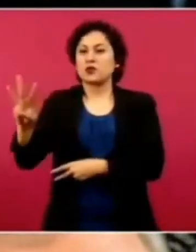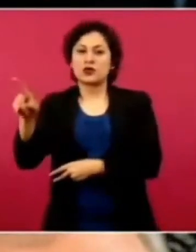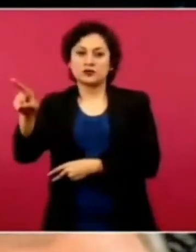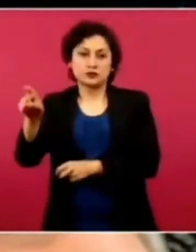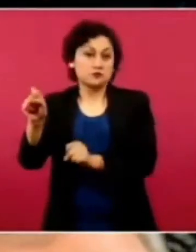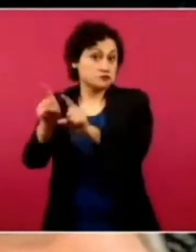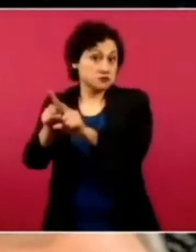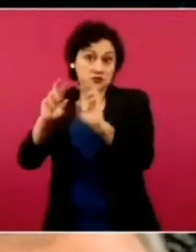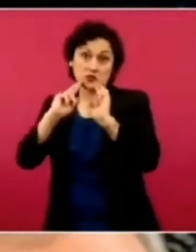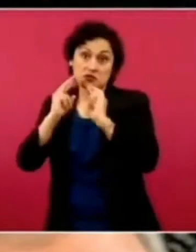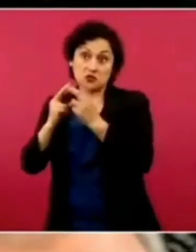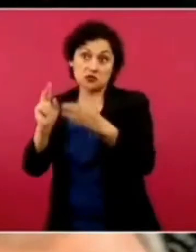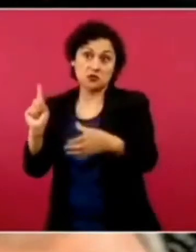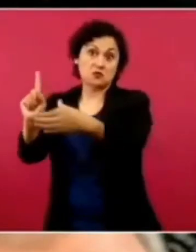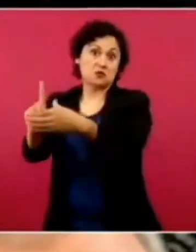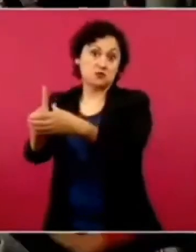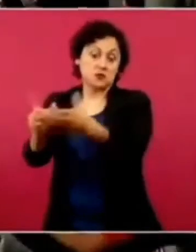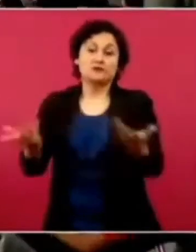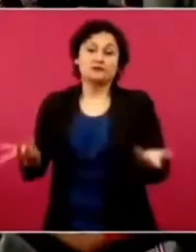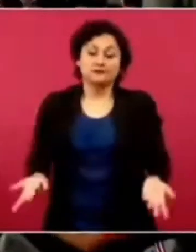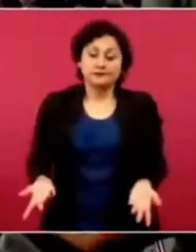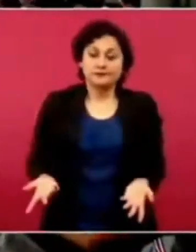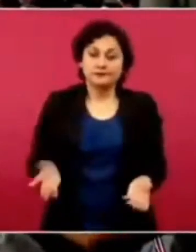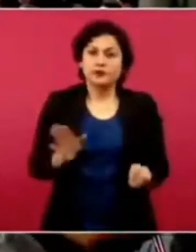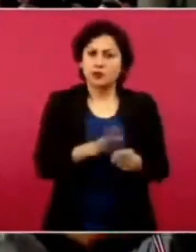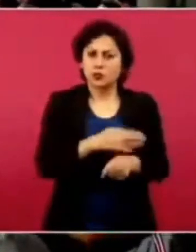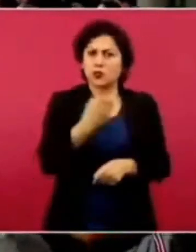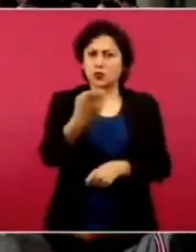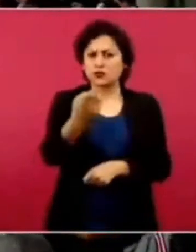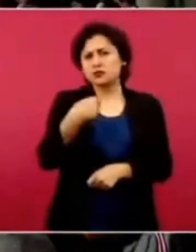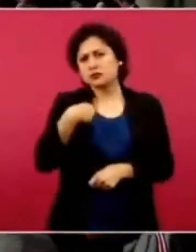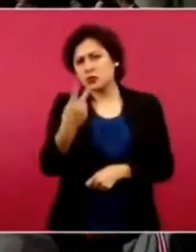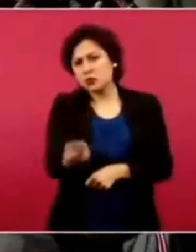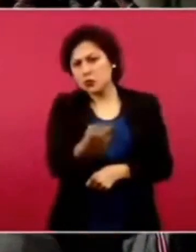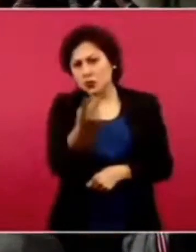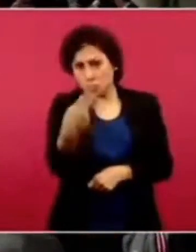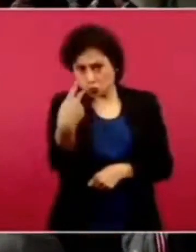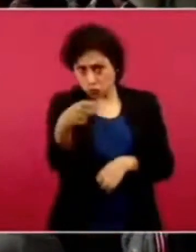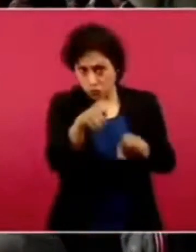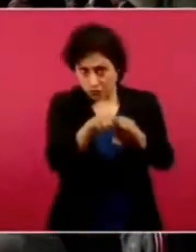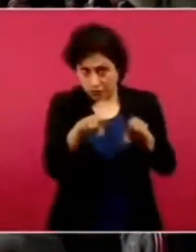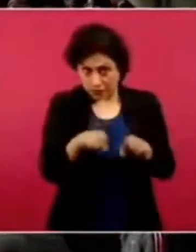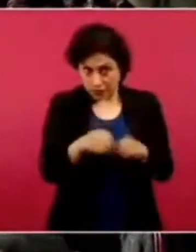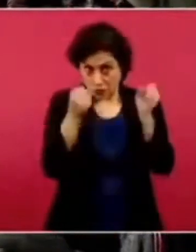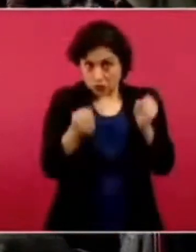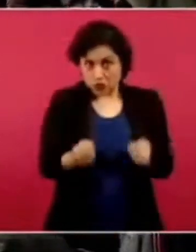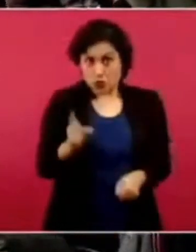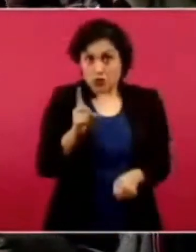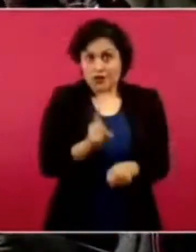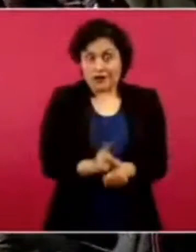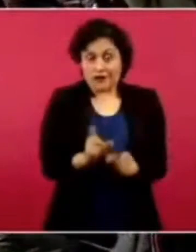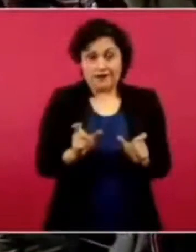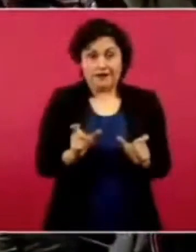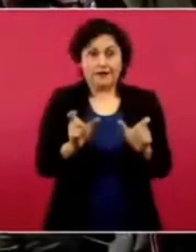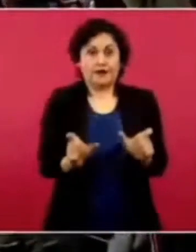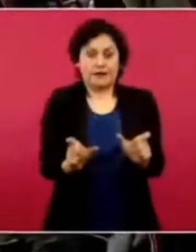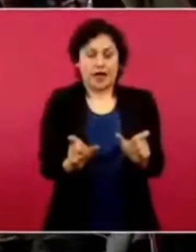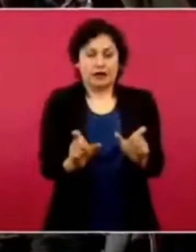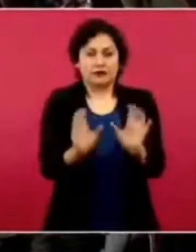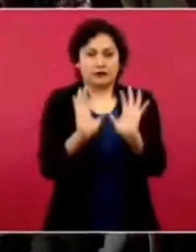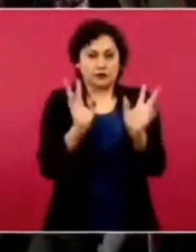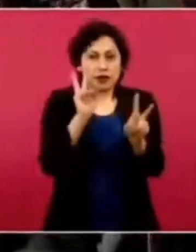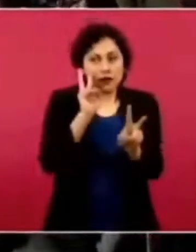en este contexto presidente preguntarle si su gabinete de seguridad a pues analizado